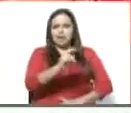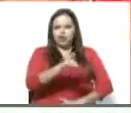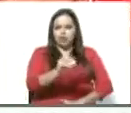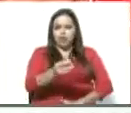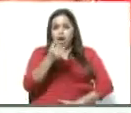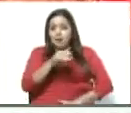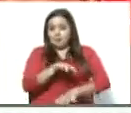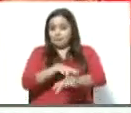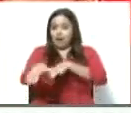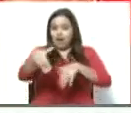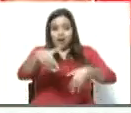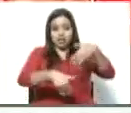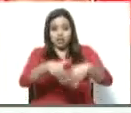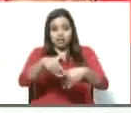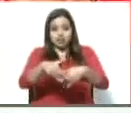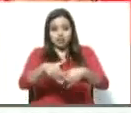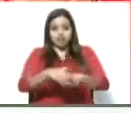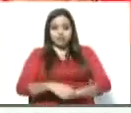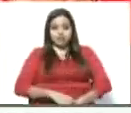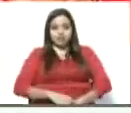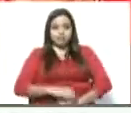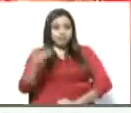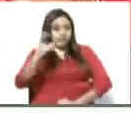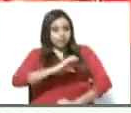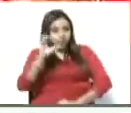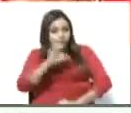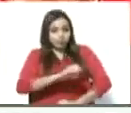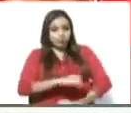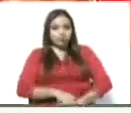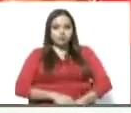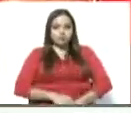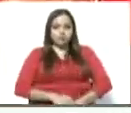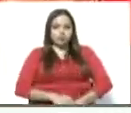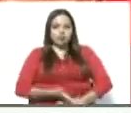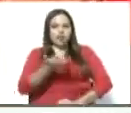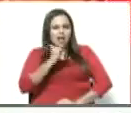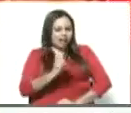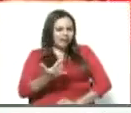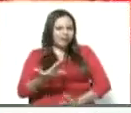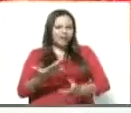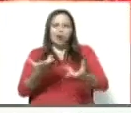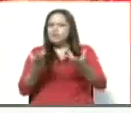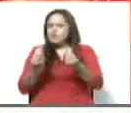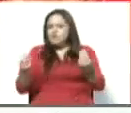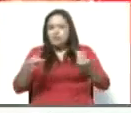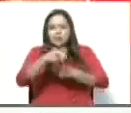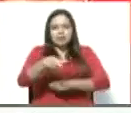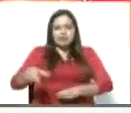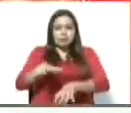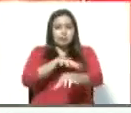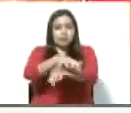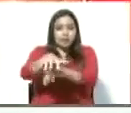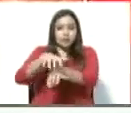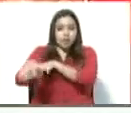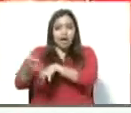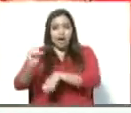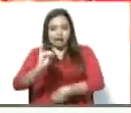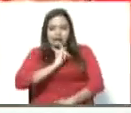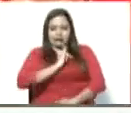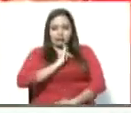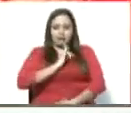revolcón a Colombia, donde una buena parte de la población se identificó con